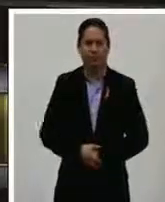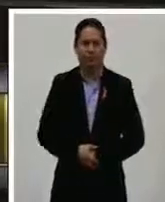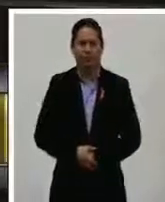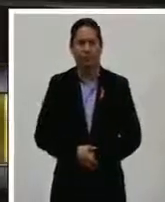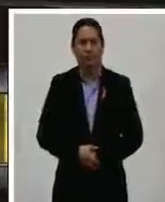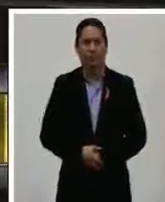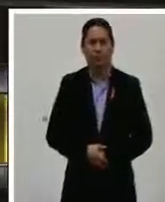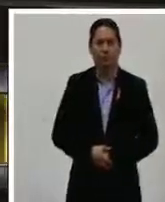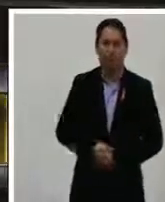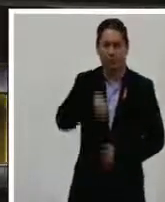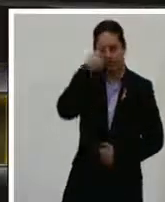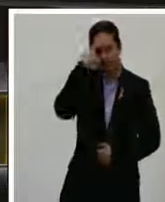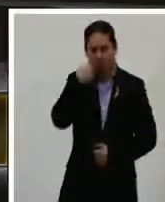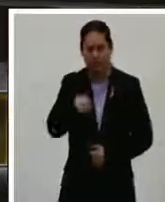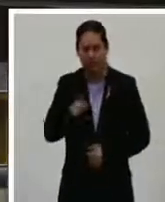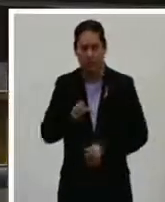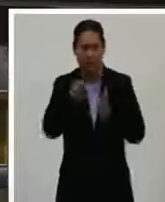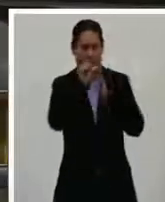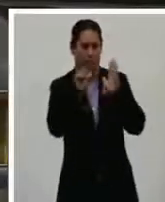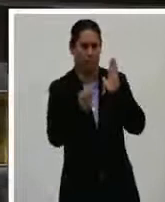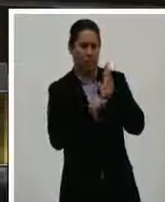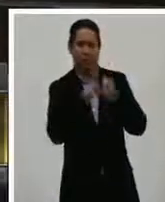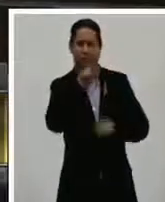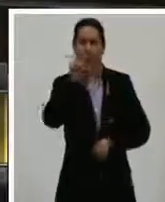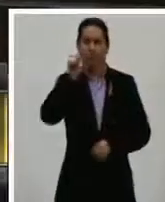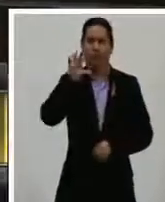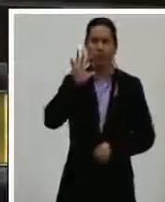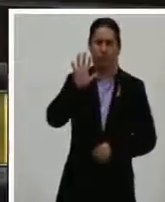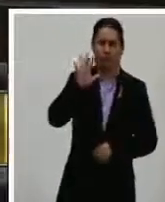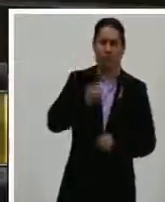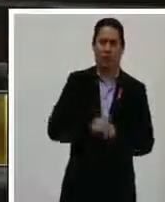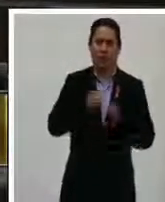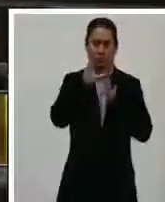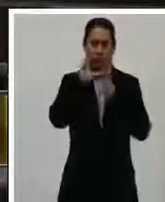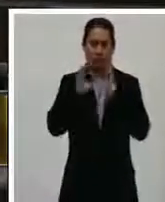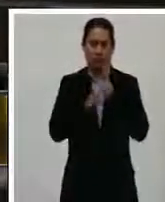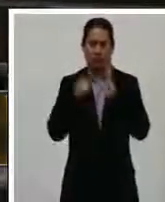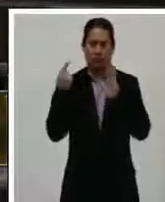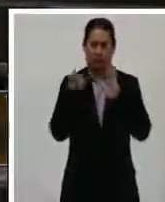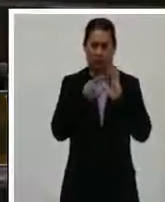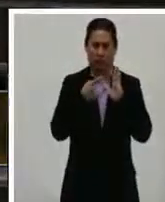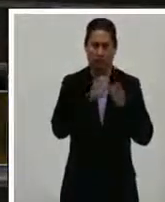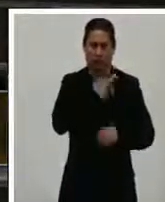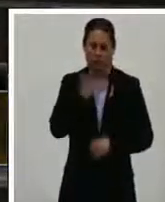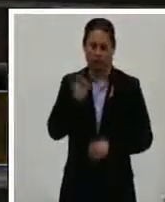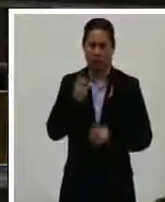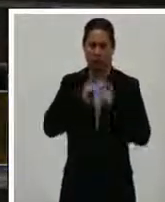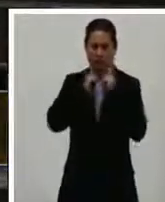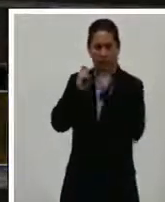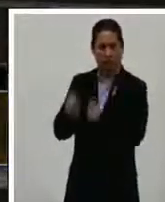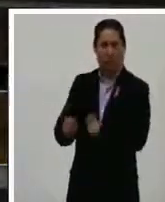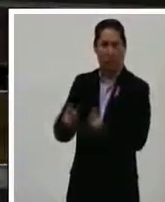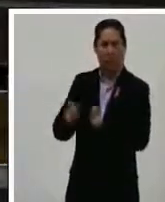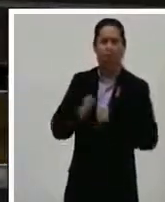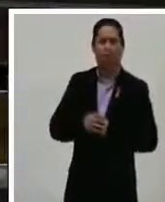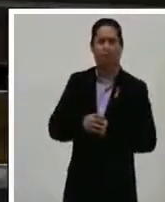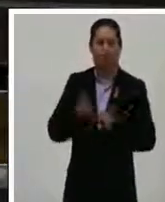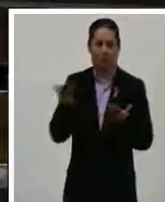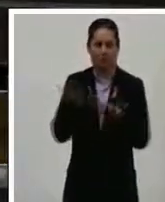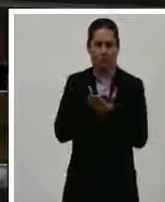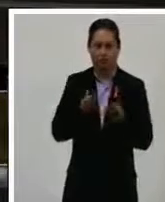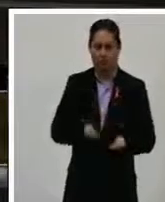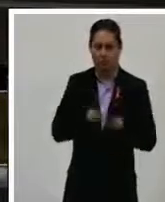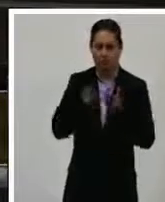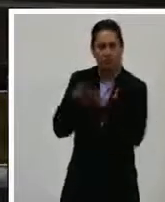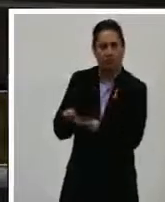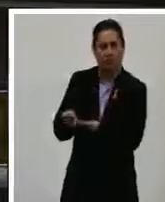para los efectos del artículo 135 constitucional me permito remitir a usted expediente